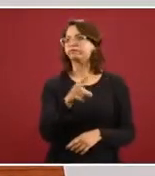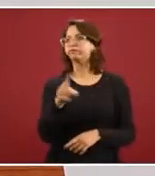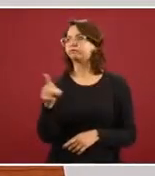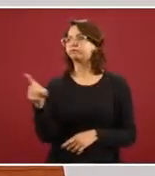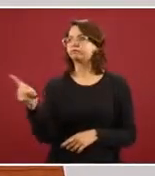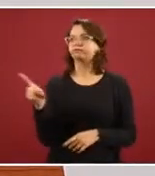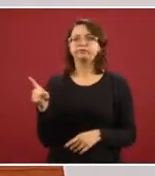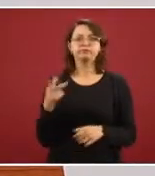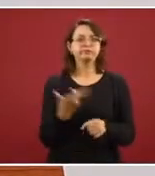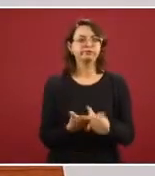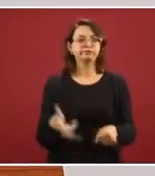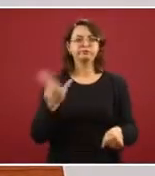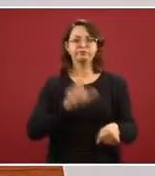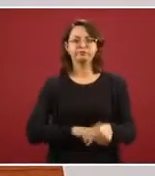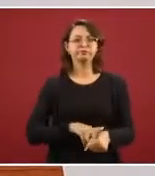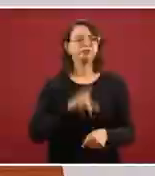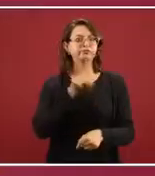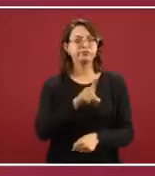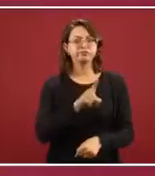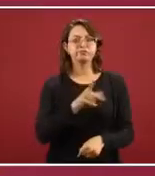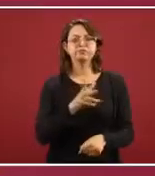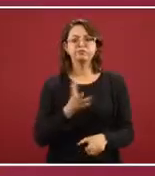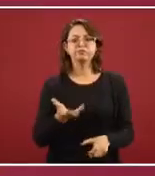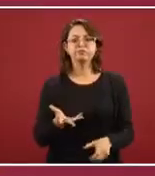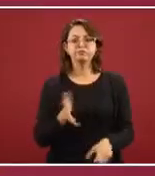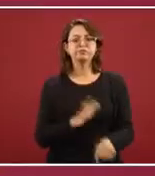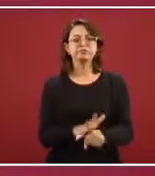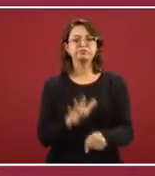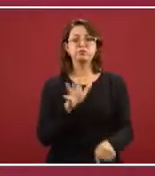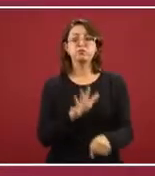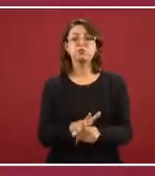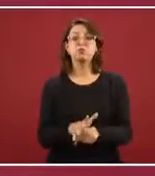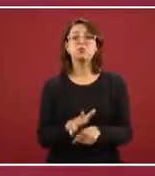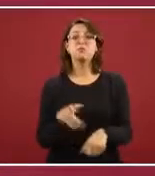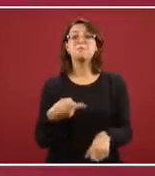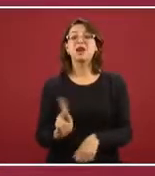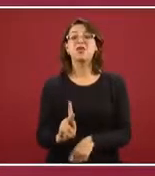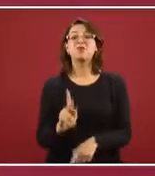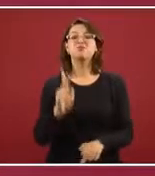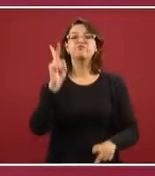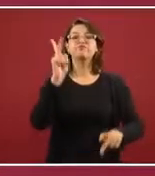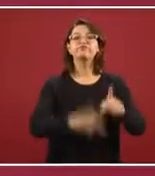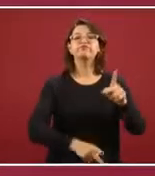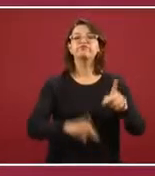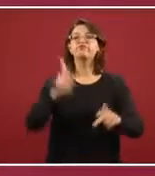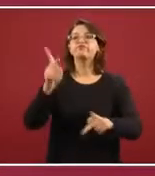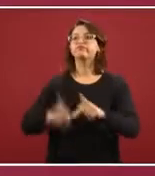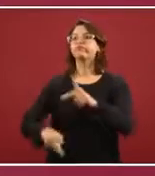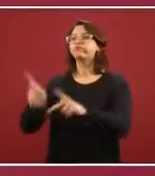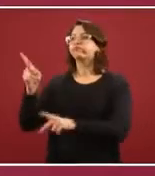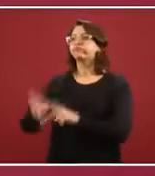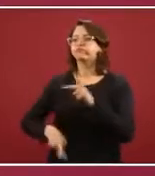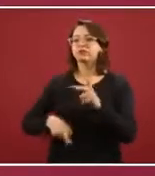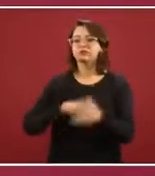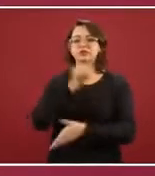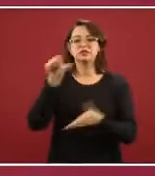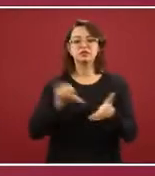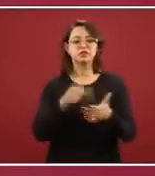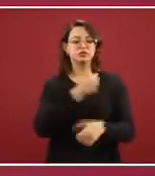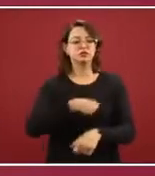de infraestructura sin terminar con los centros de salud